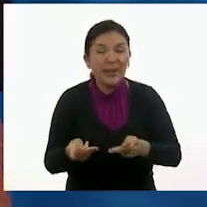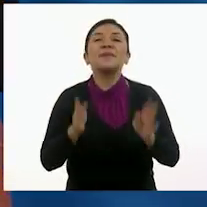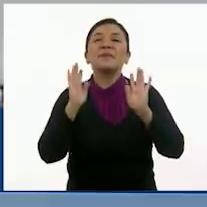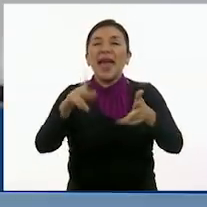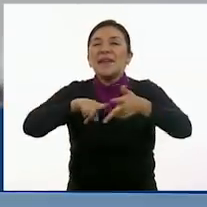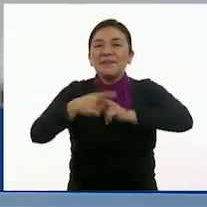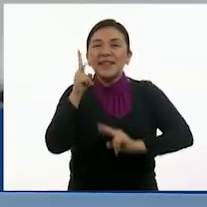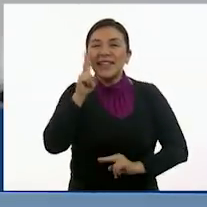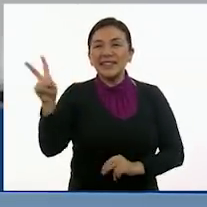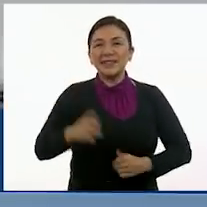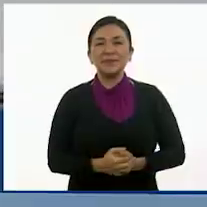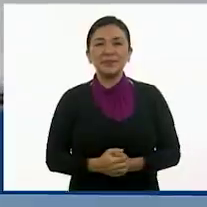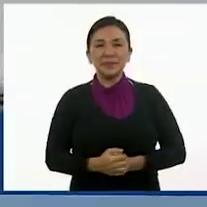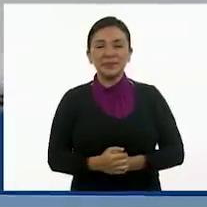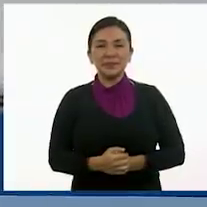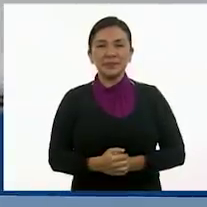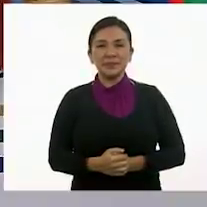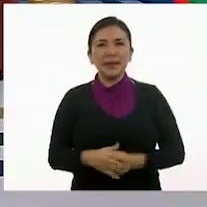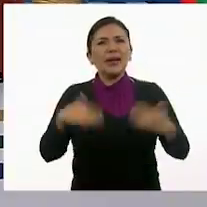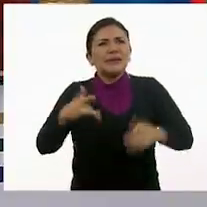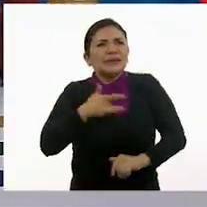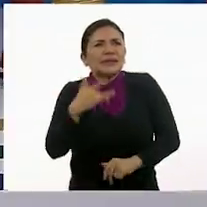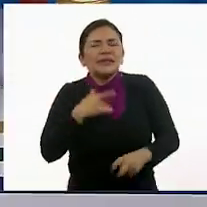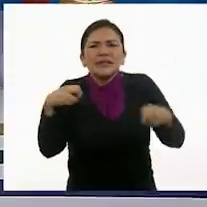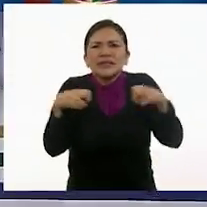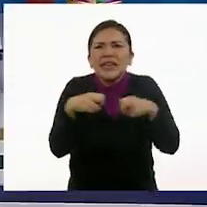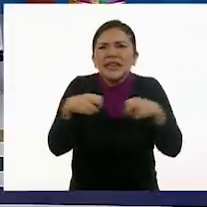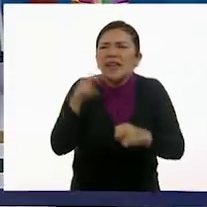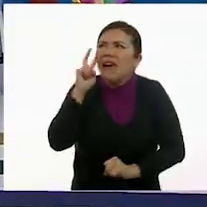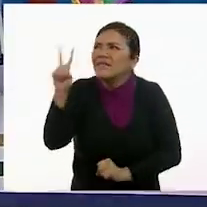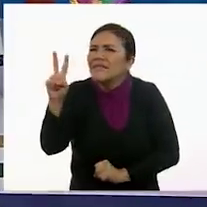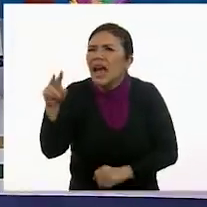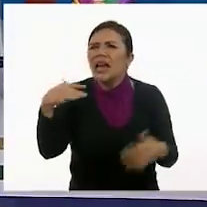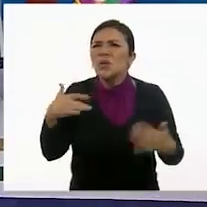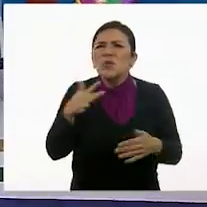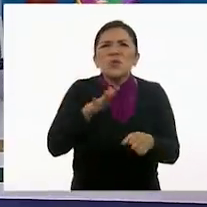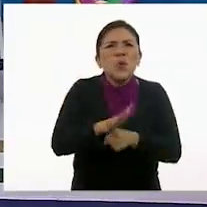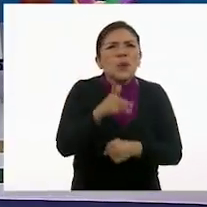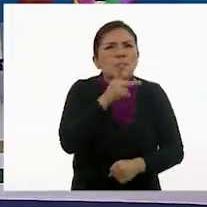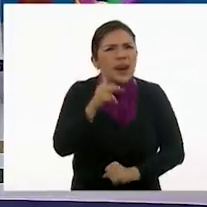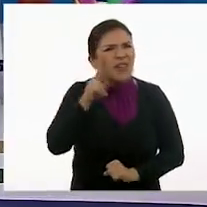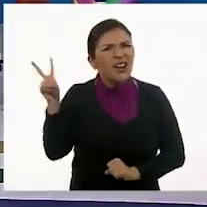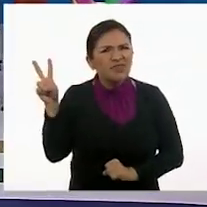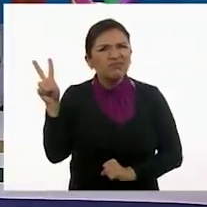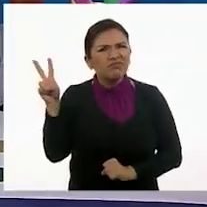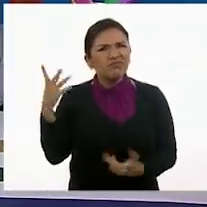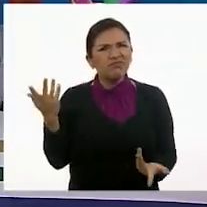vamos. Qué nervios. ¿Qué palabrita creen que está formado?